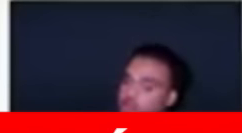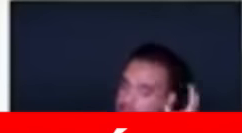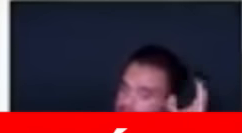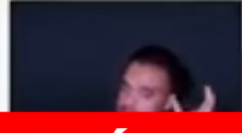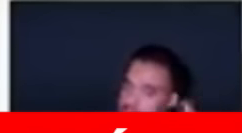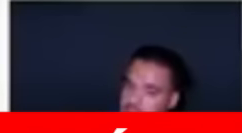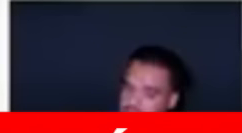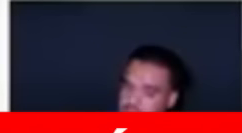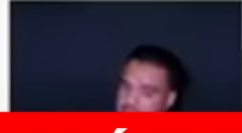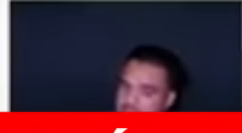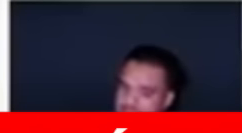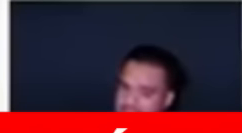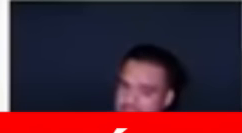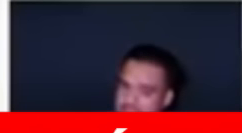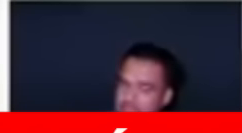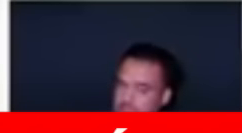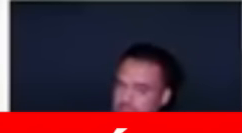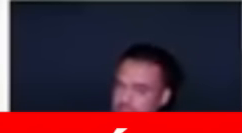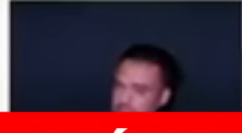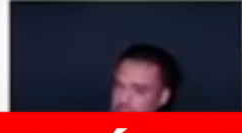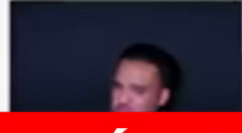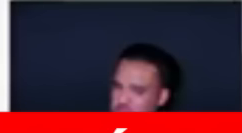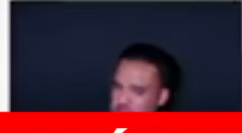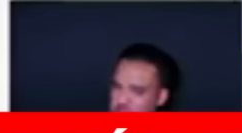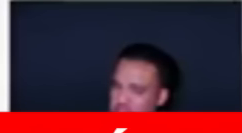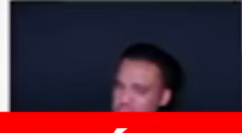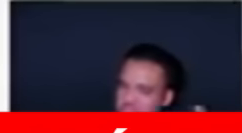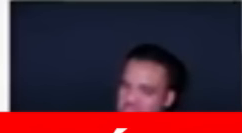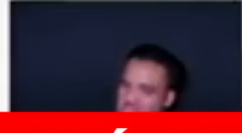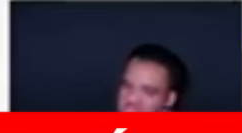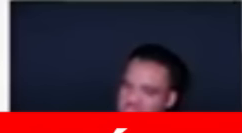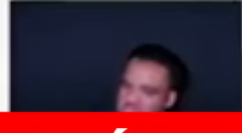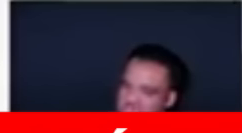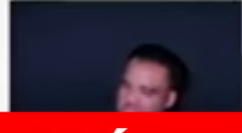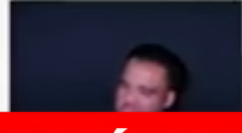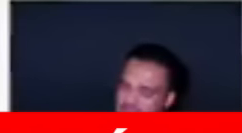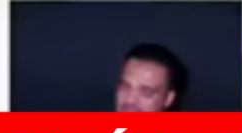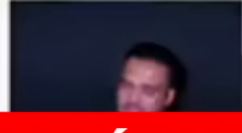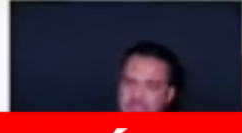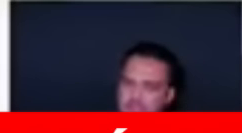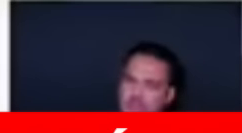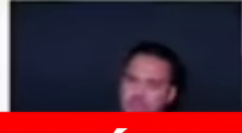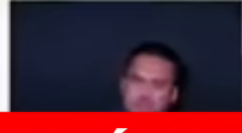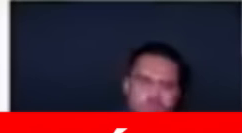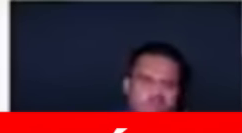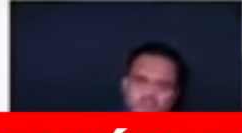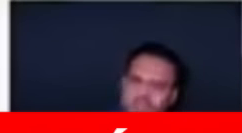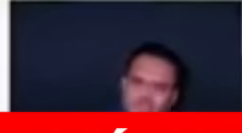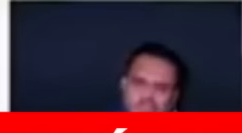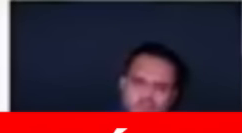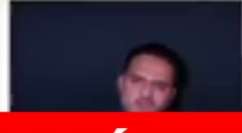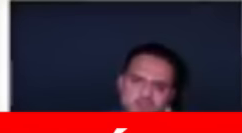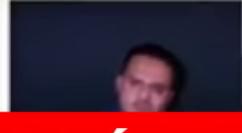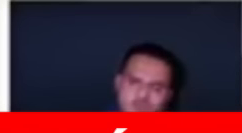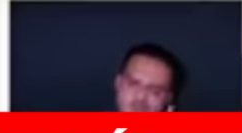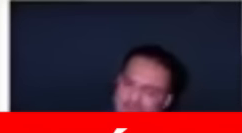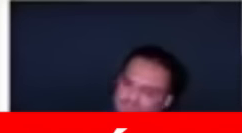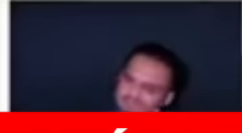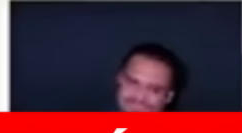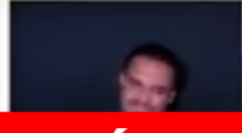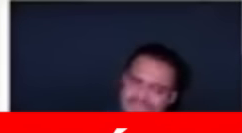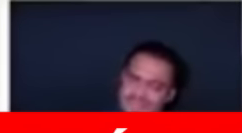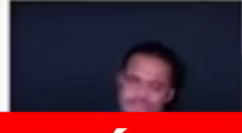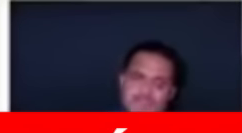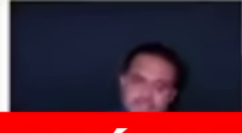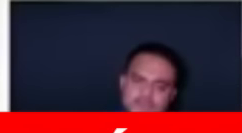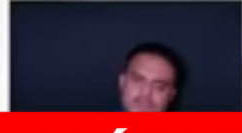del ataque vil y calumnioso del poder, con todos mis errores, con todas mis limitaciones, sé